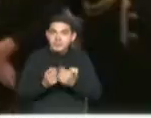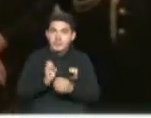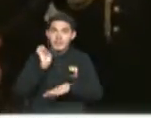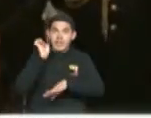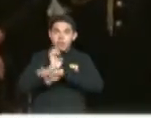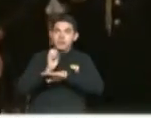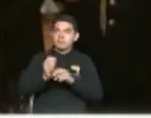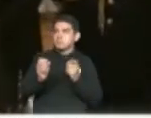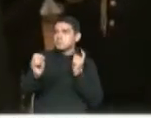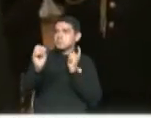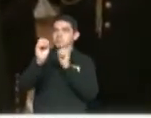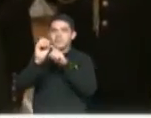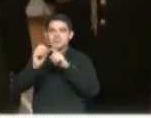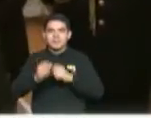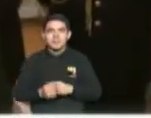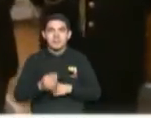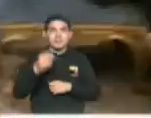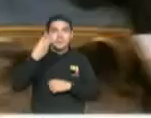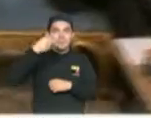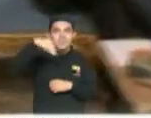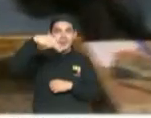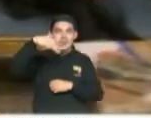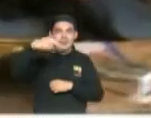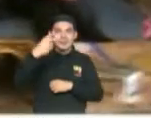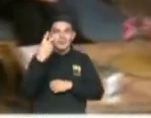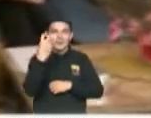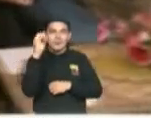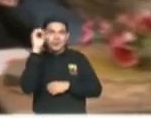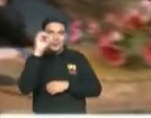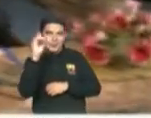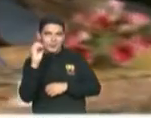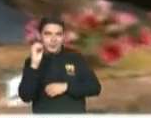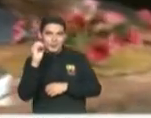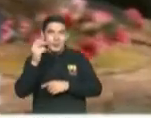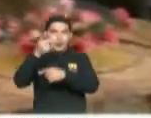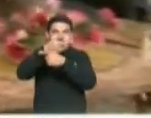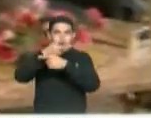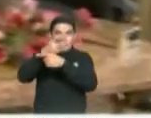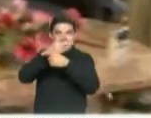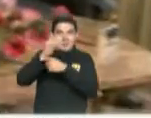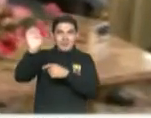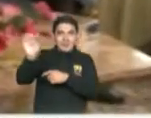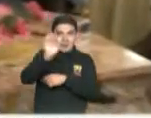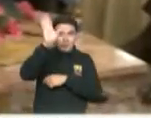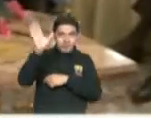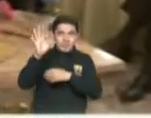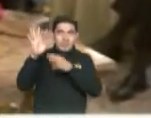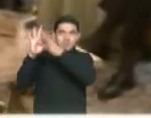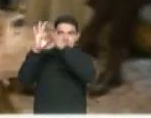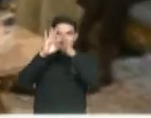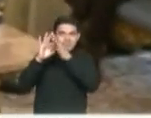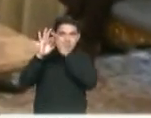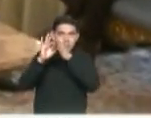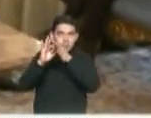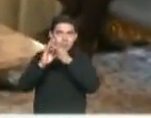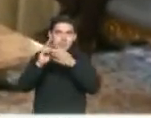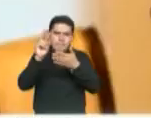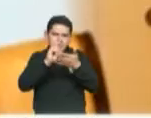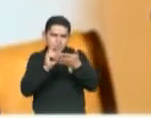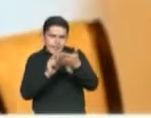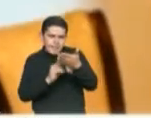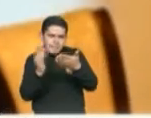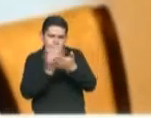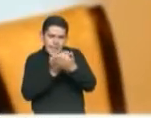este miércoles 12 de octubre los integrantes del consejo de la unión europea tienen previsto recibir y analizar las traducciones del